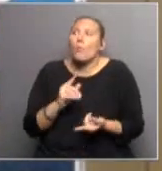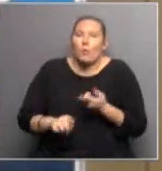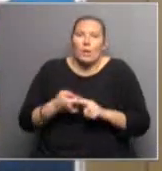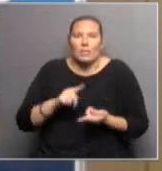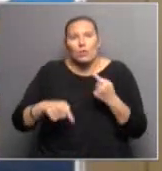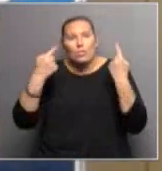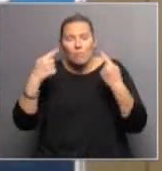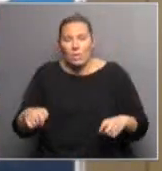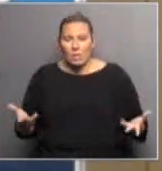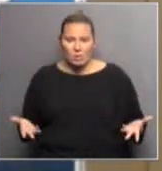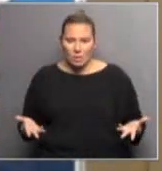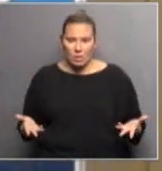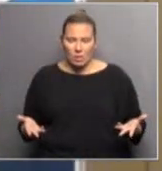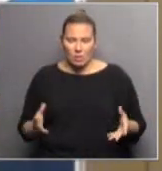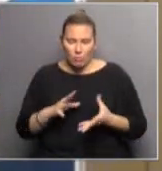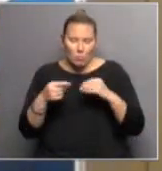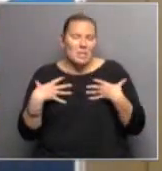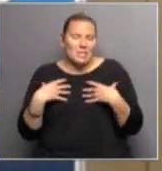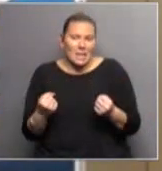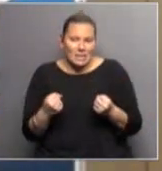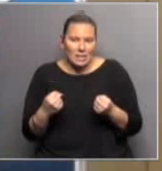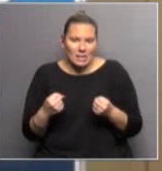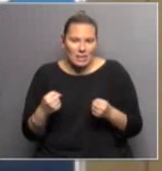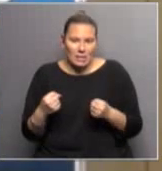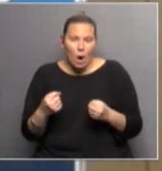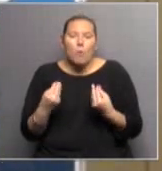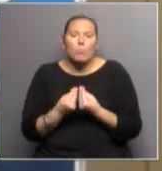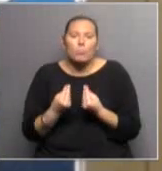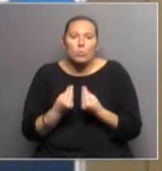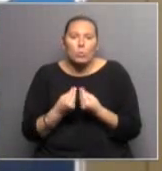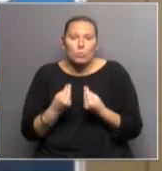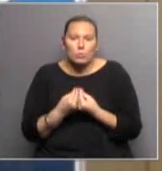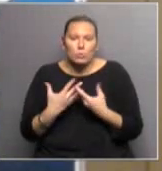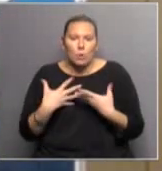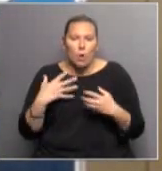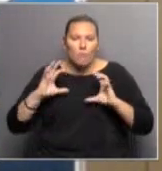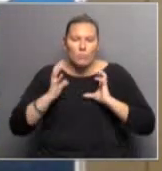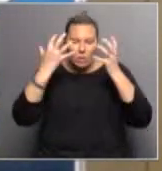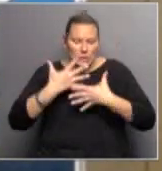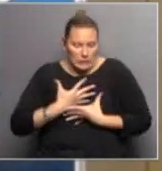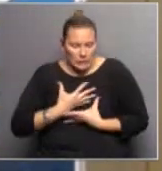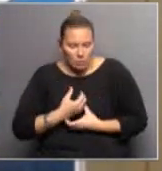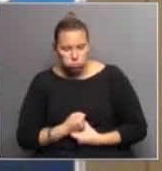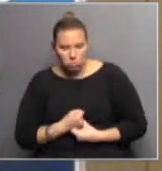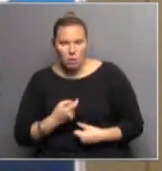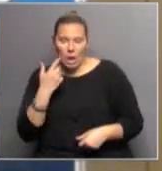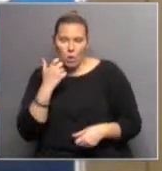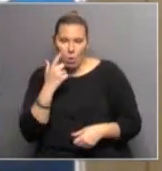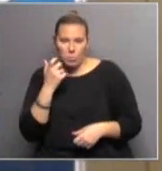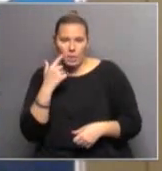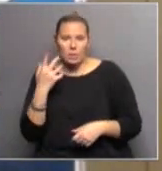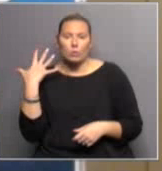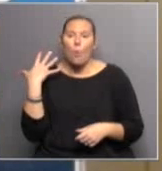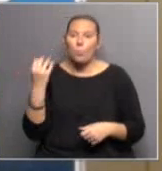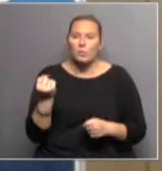vincularse saludablemente, ¿se entiende? O sea, existe mucho malestar en el ejercicio de la violencia, ¿sí? Y esto es un mito que